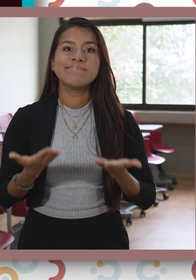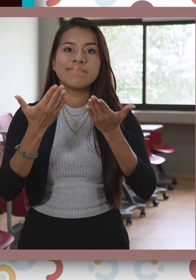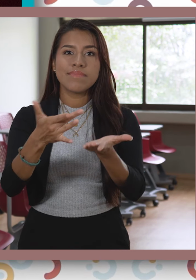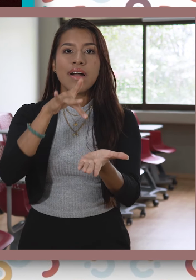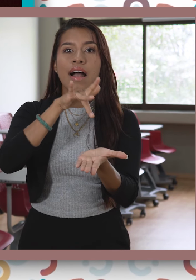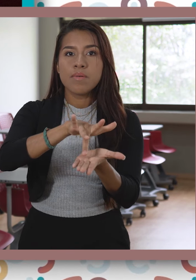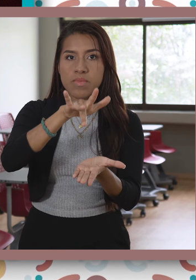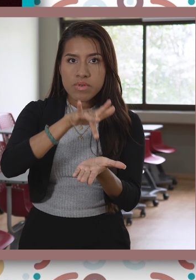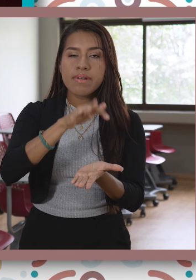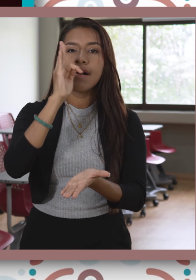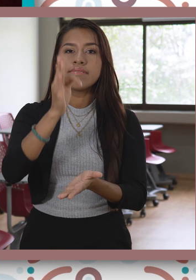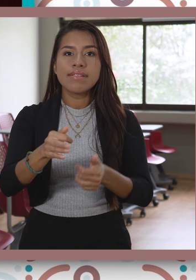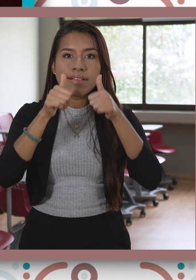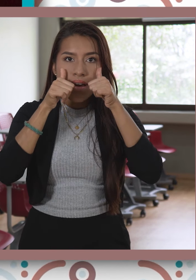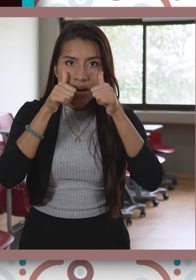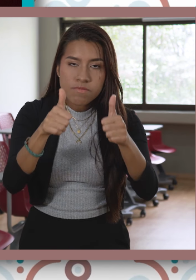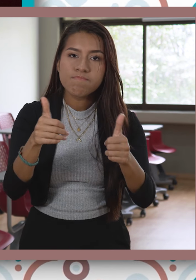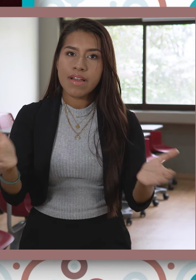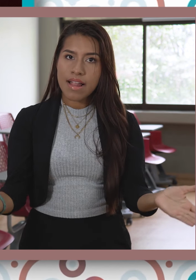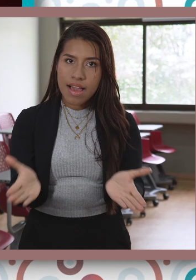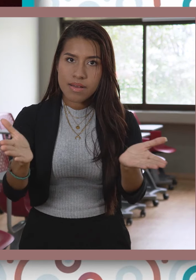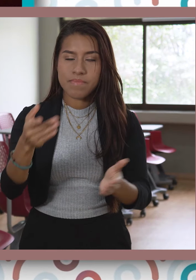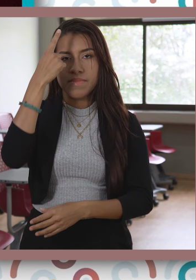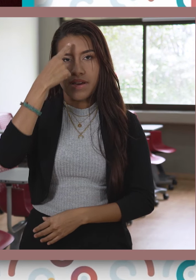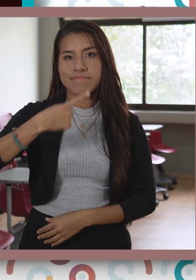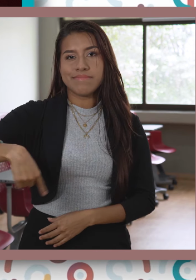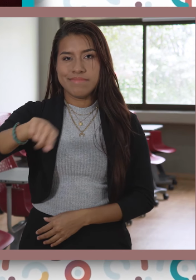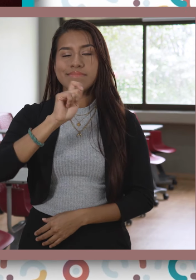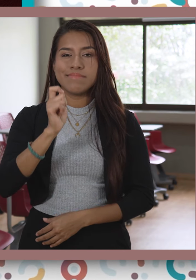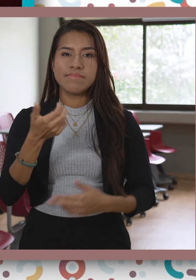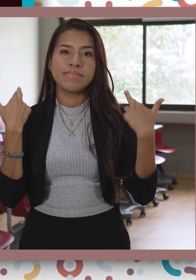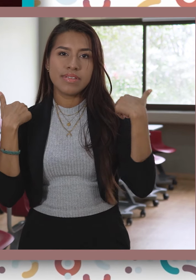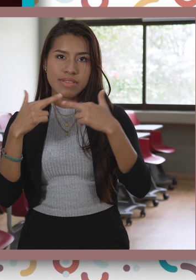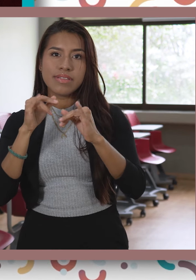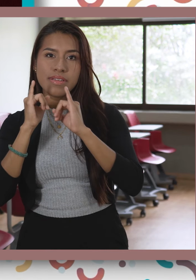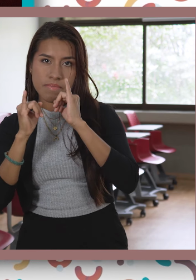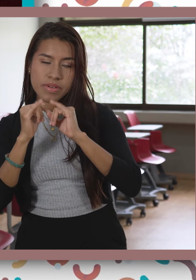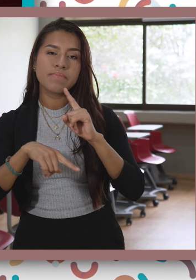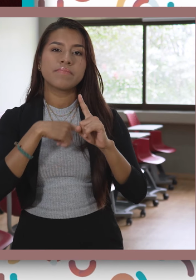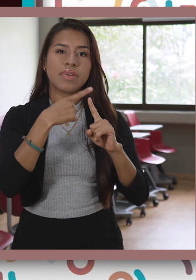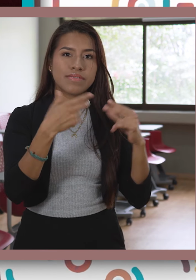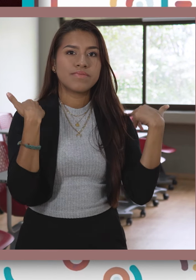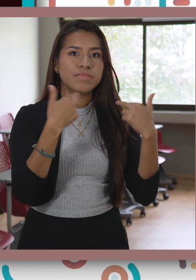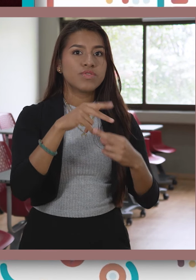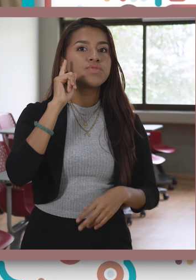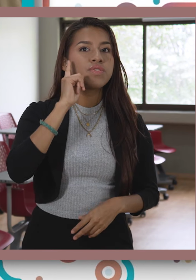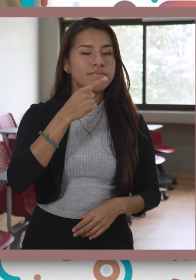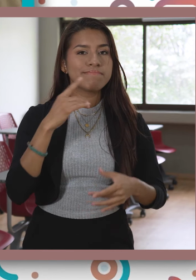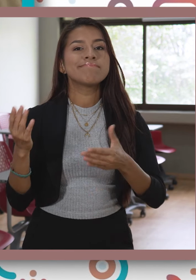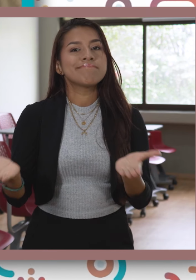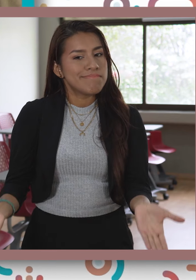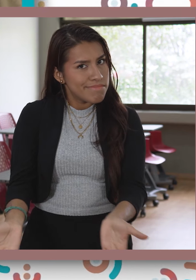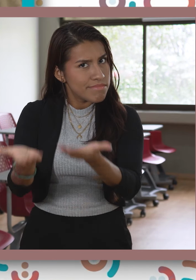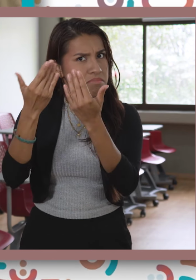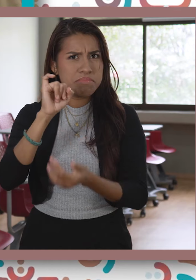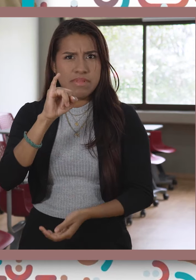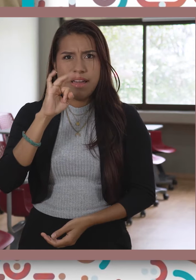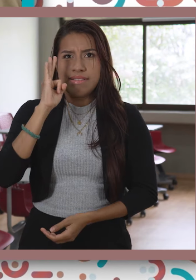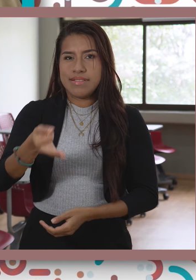Ibero, porque aquí apoyamos a los alumnos para que haya maestros sordos, maestros intérpretes,